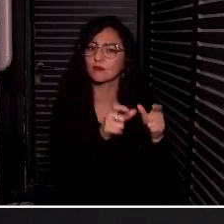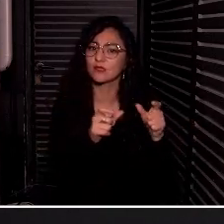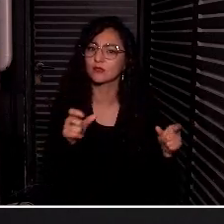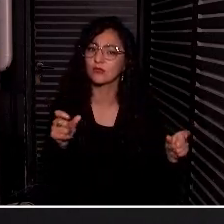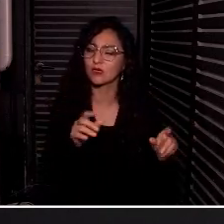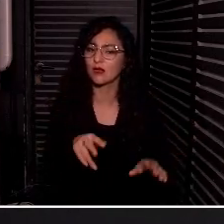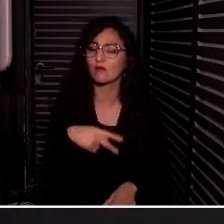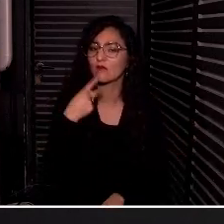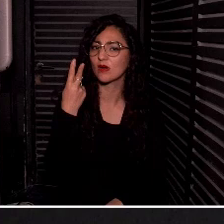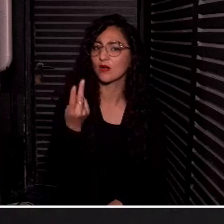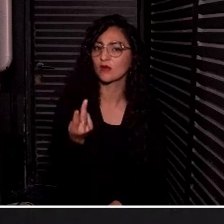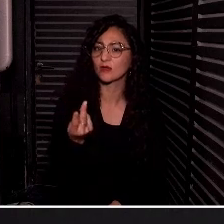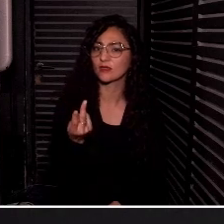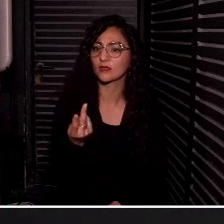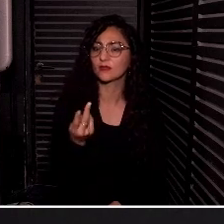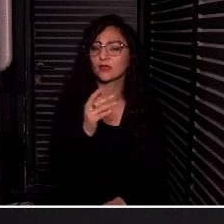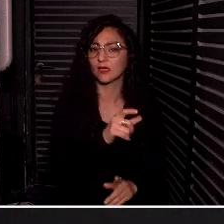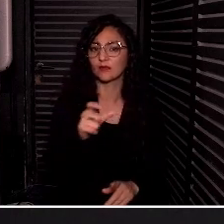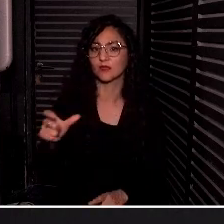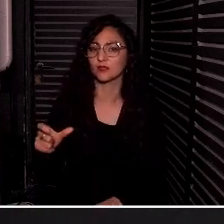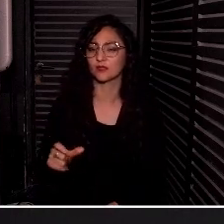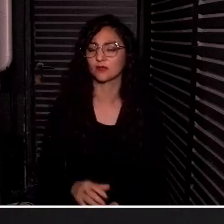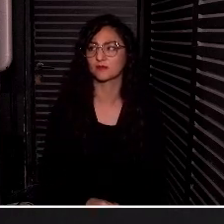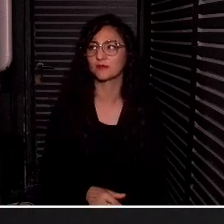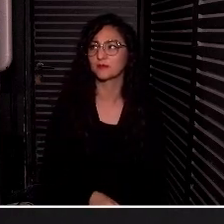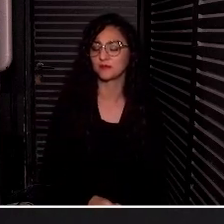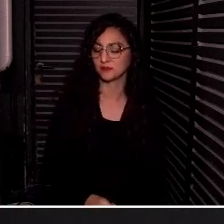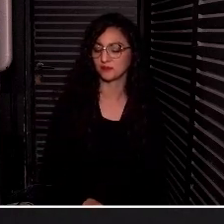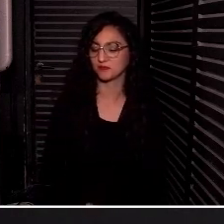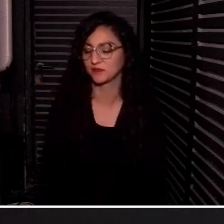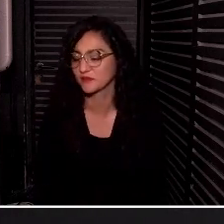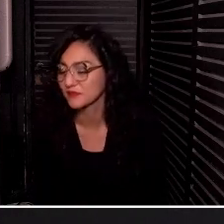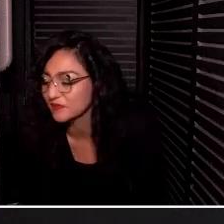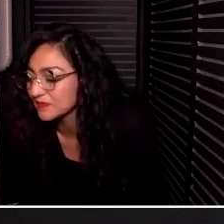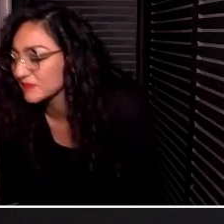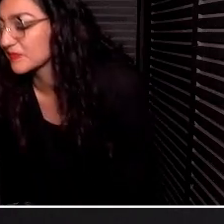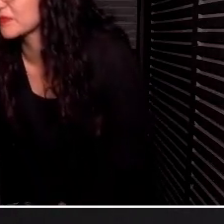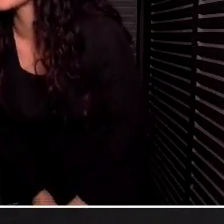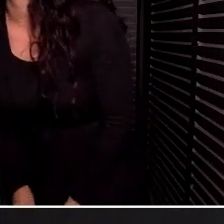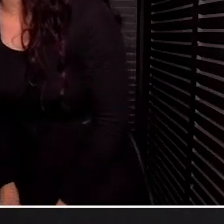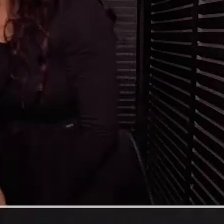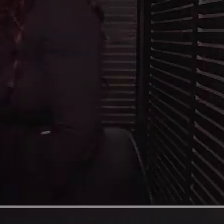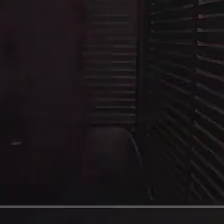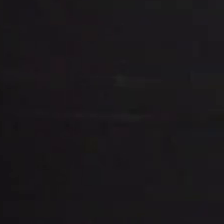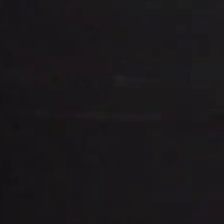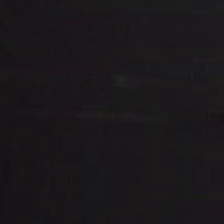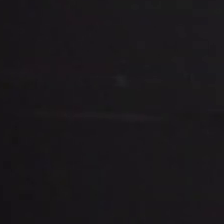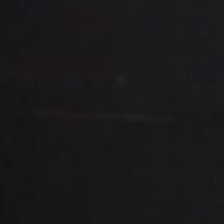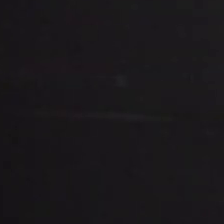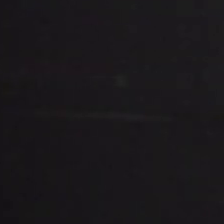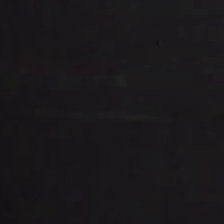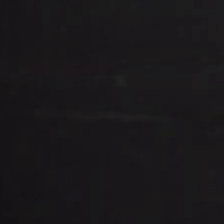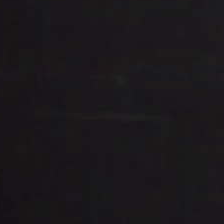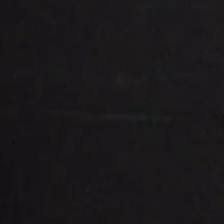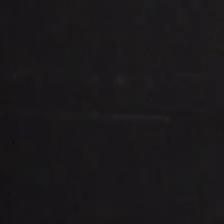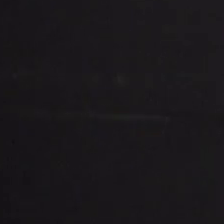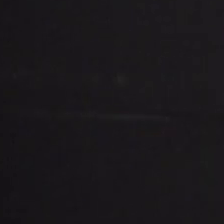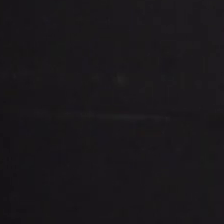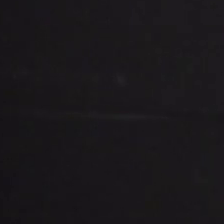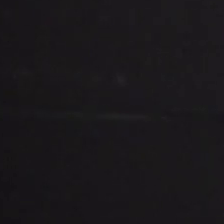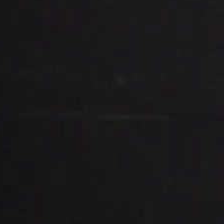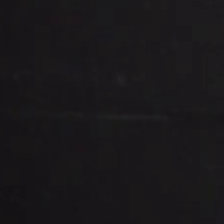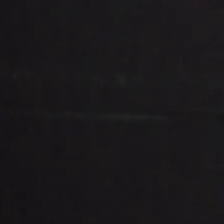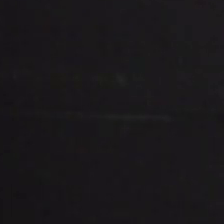valores de de de la población me encanta que la conversación salga no está resuelta hay que reservera pero todo tiene luces y